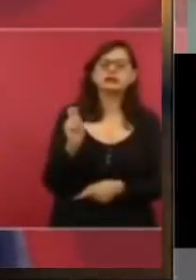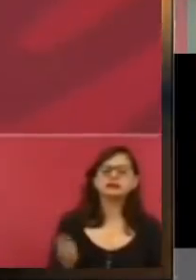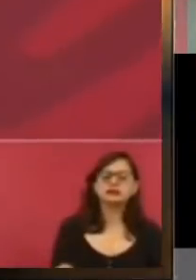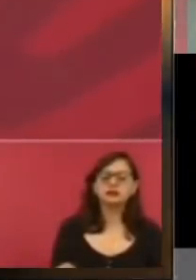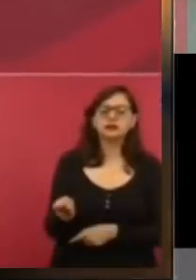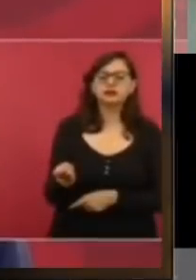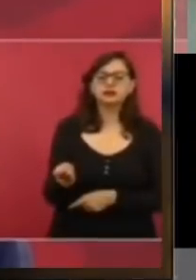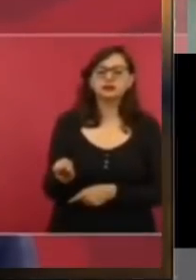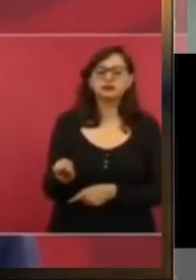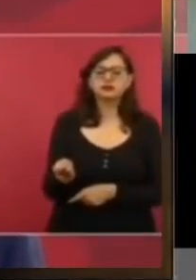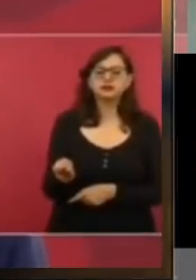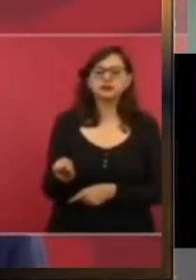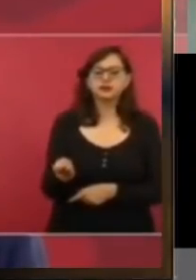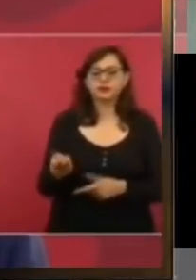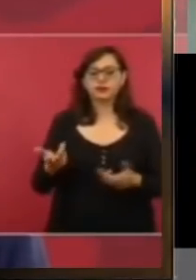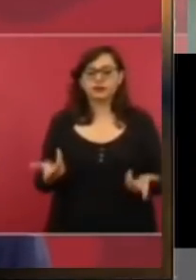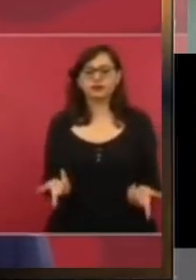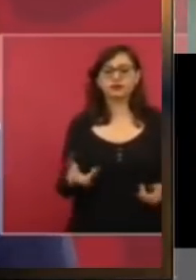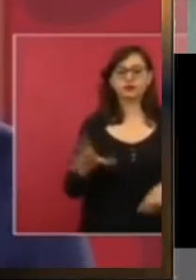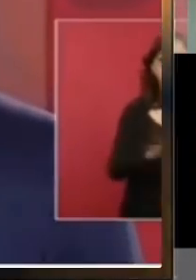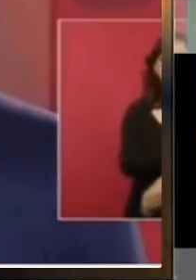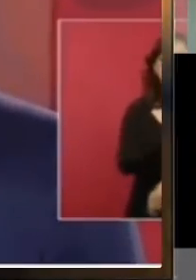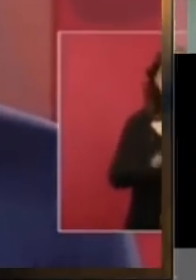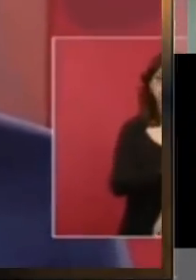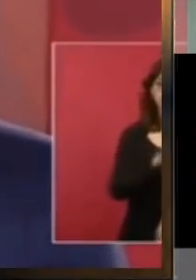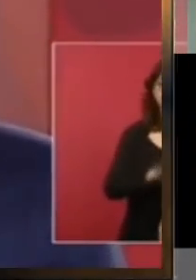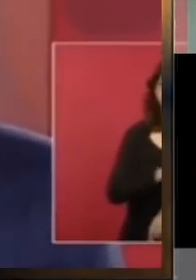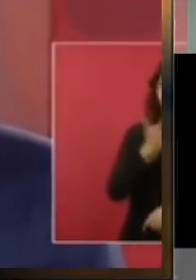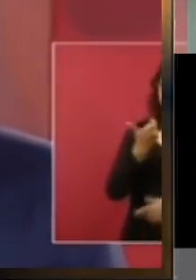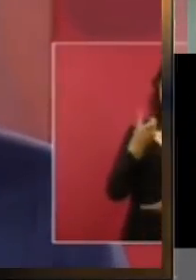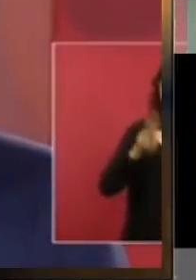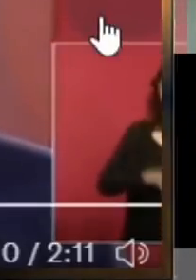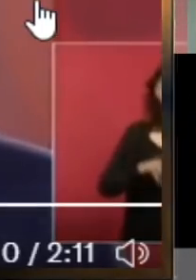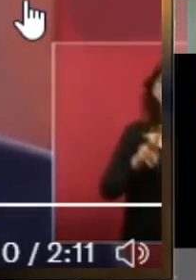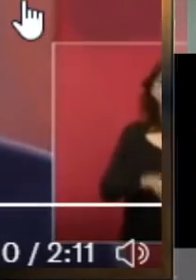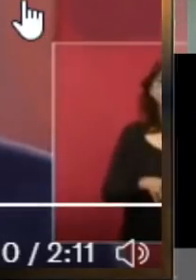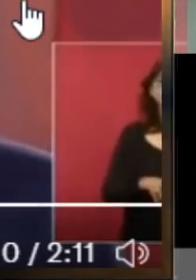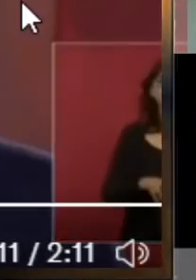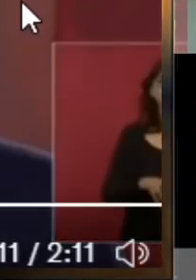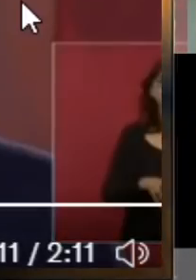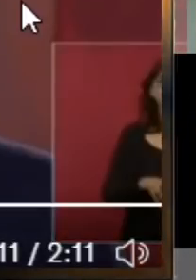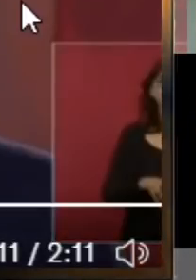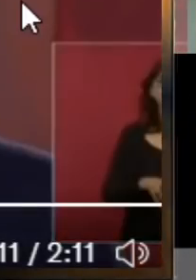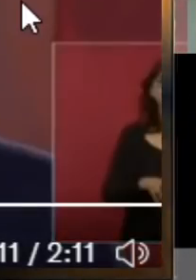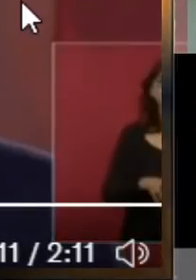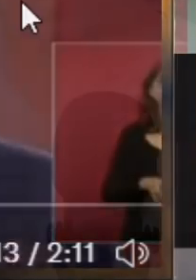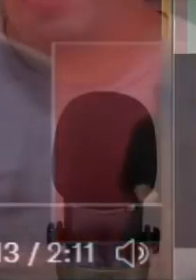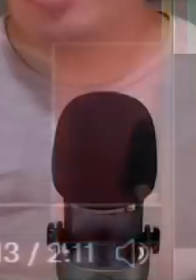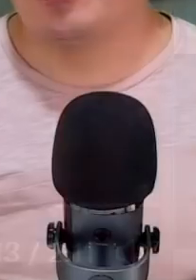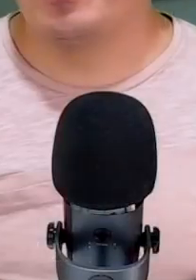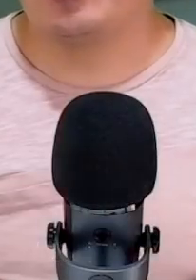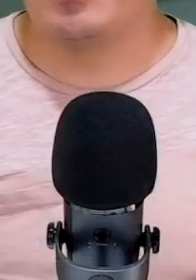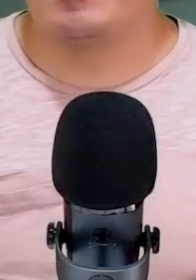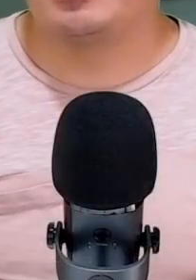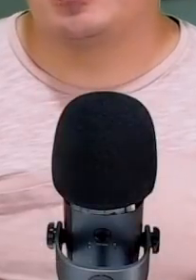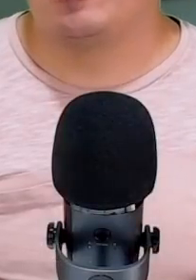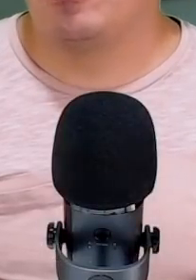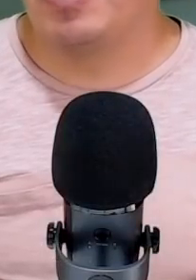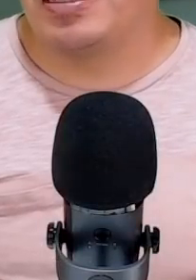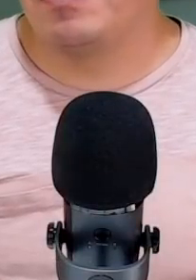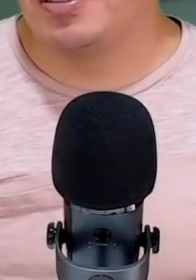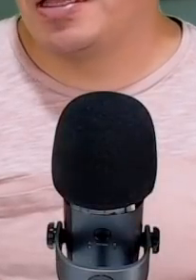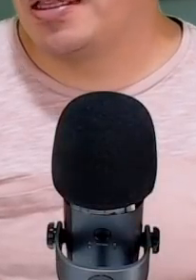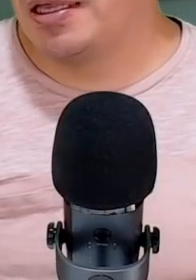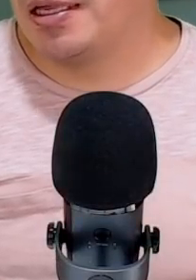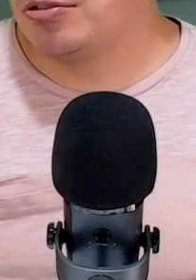d la energía eléctrica lo que van a pagar los consumidores pero eso pues obviamente no